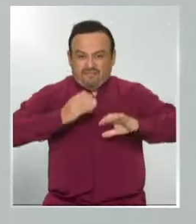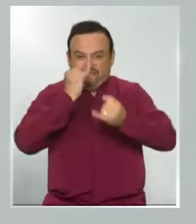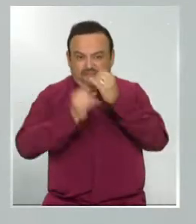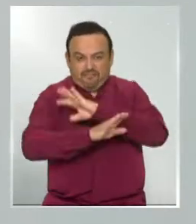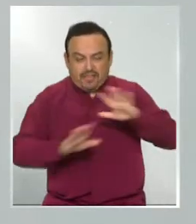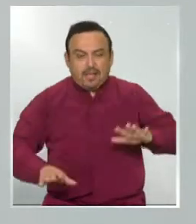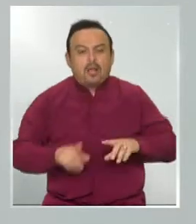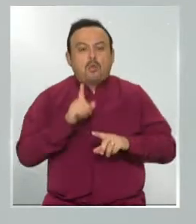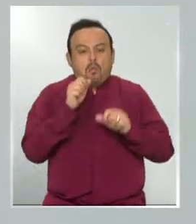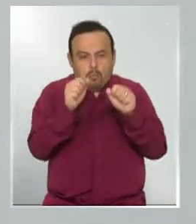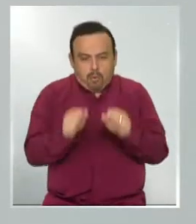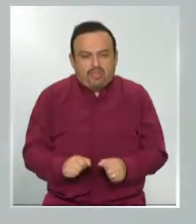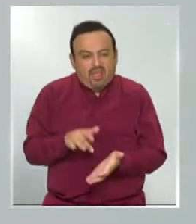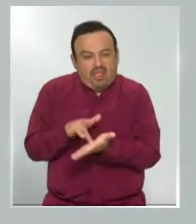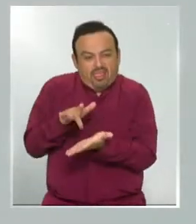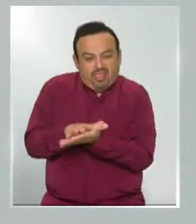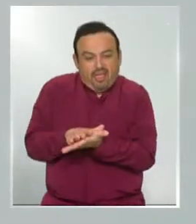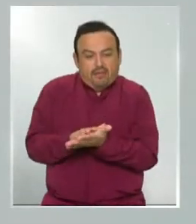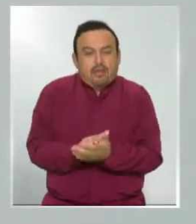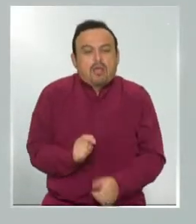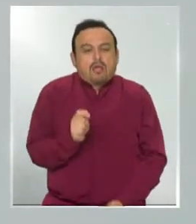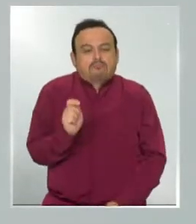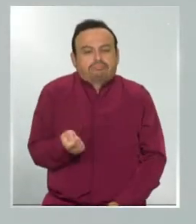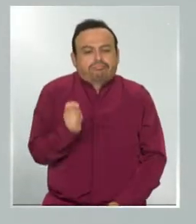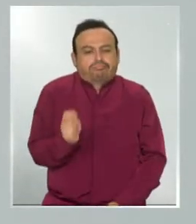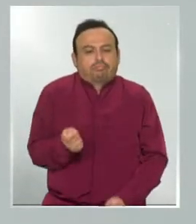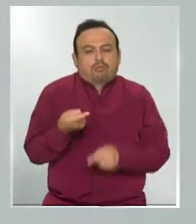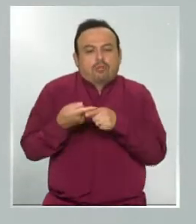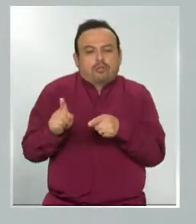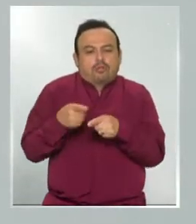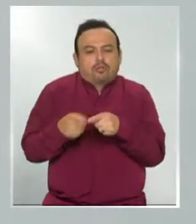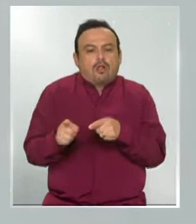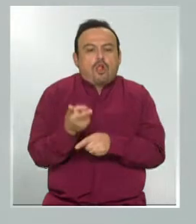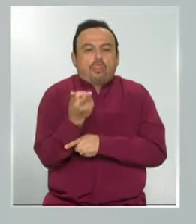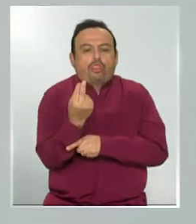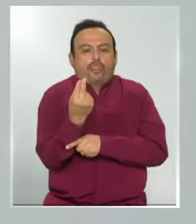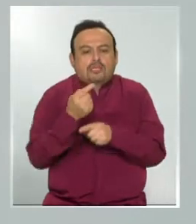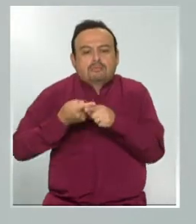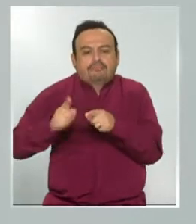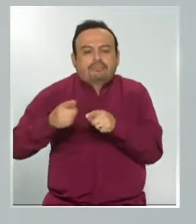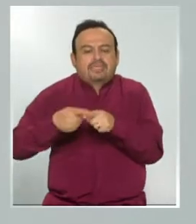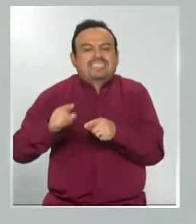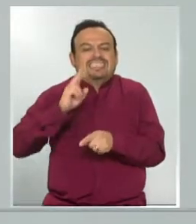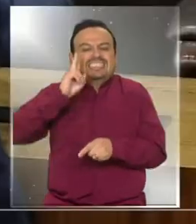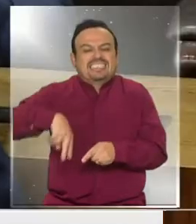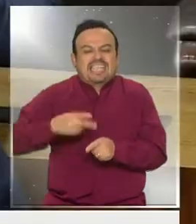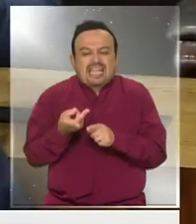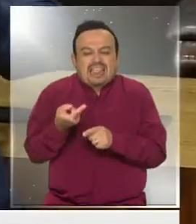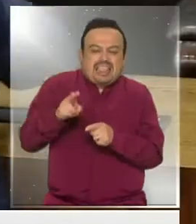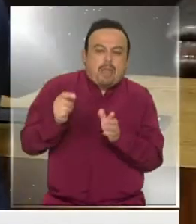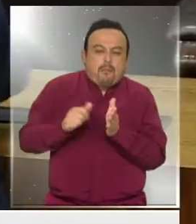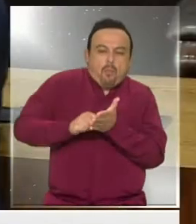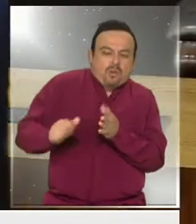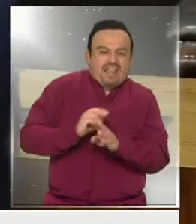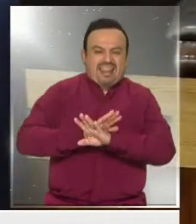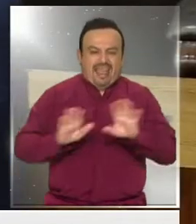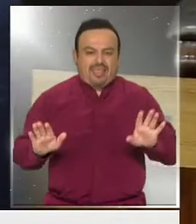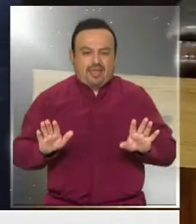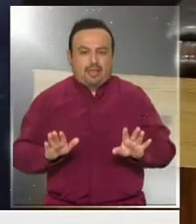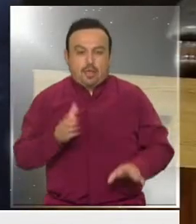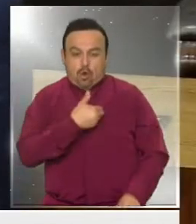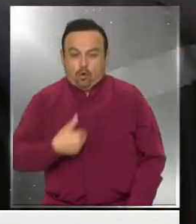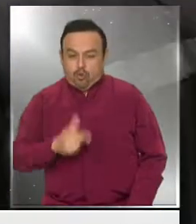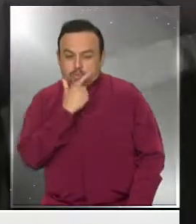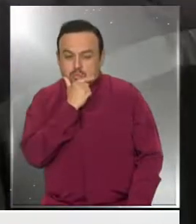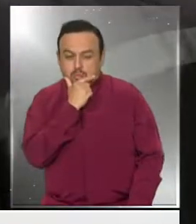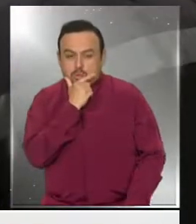catástrofe, de pagar estas deudas en 12 cuotas sin intereses, sin reajustes ni multa. El gobierno estaba dudoso, pero